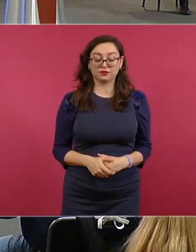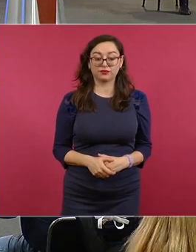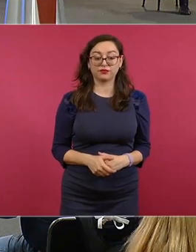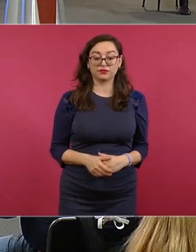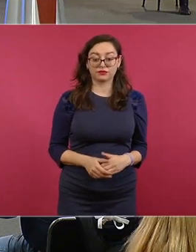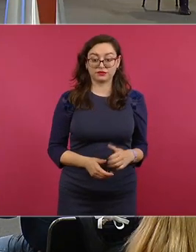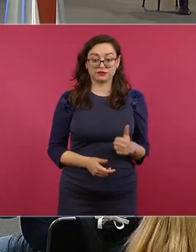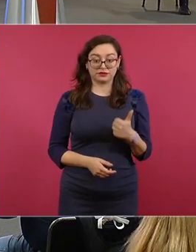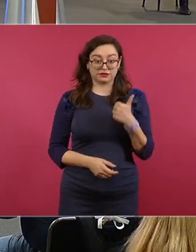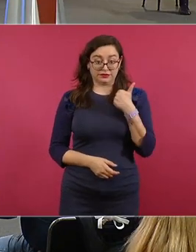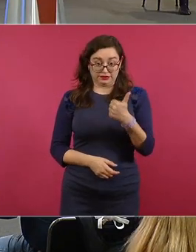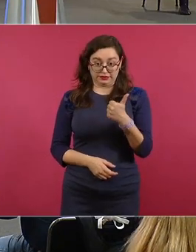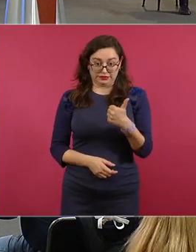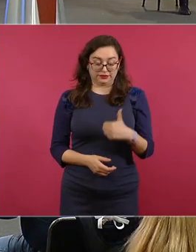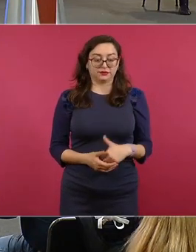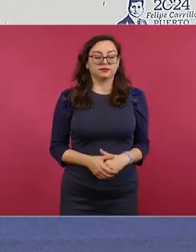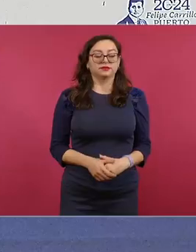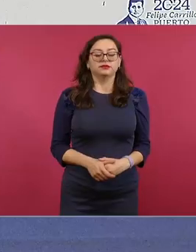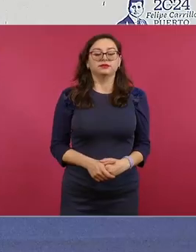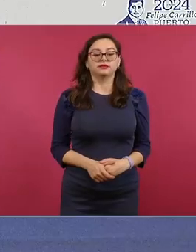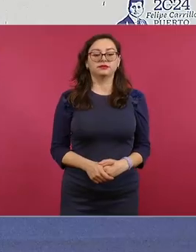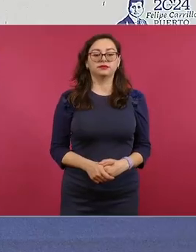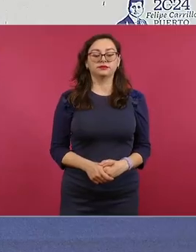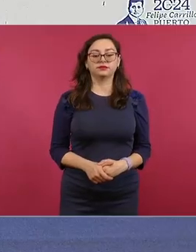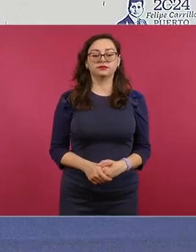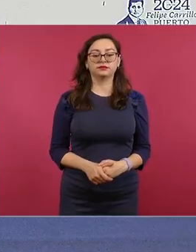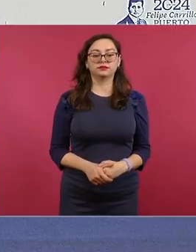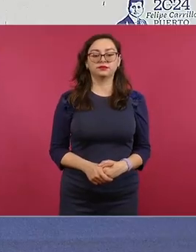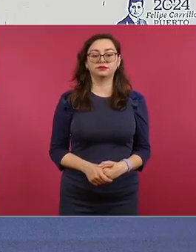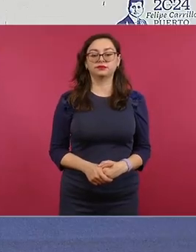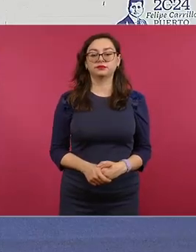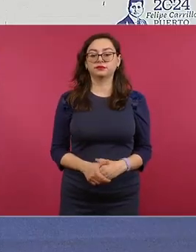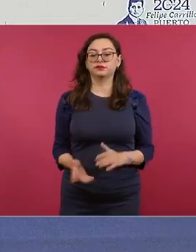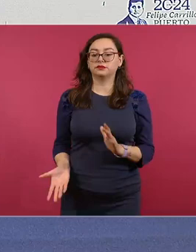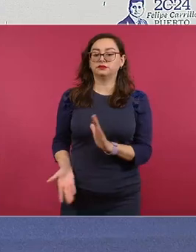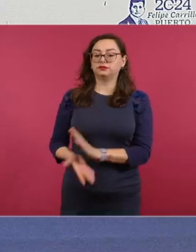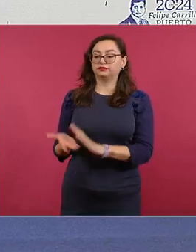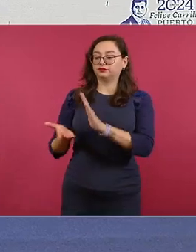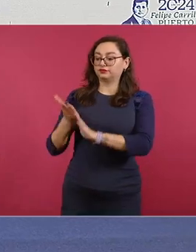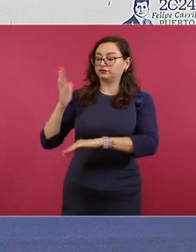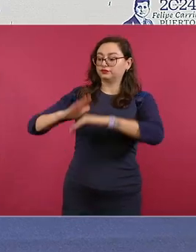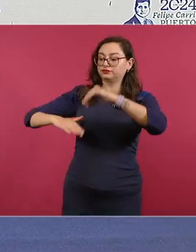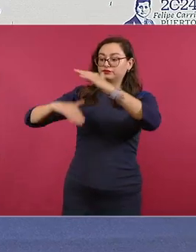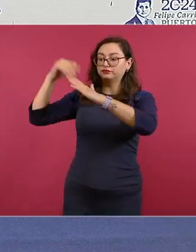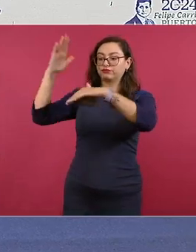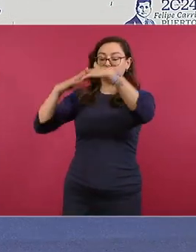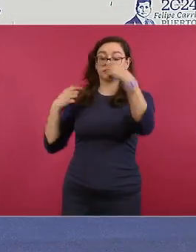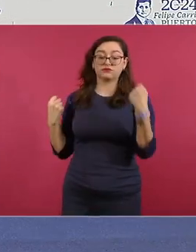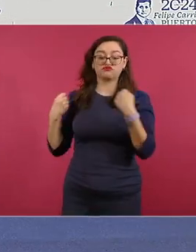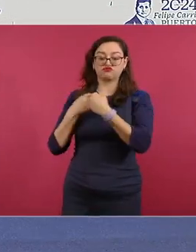Seis, no optar por construir muros ni cerrar la frontera.